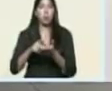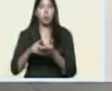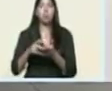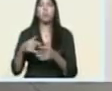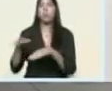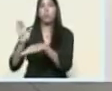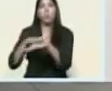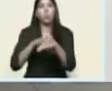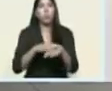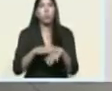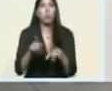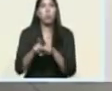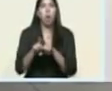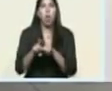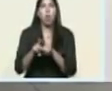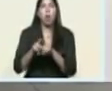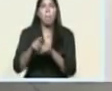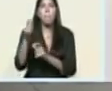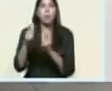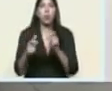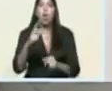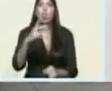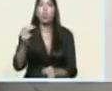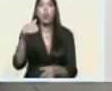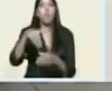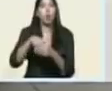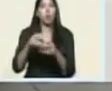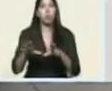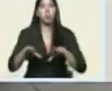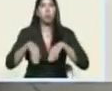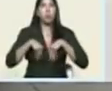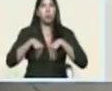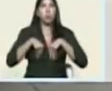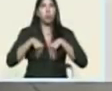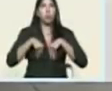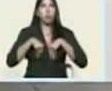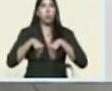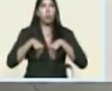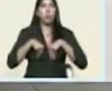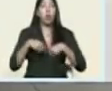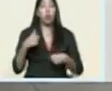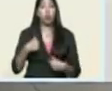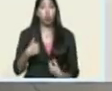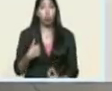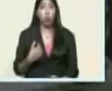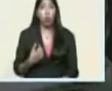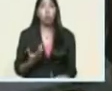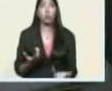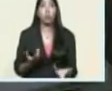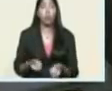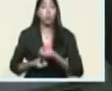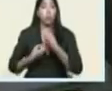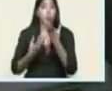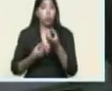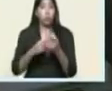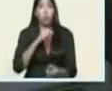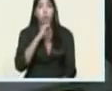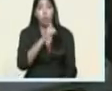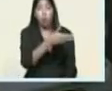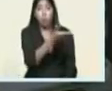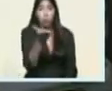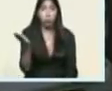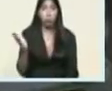Atención, compatriotas que me escuchan. Estoy haciendo estos comentarios en buena medida, bueno, para que todos